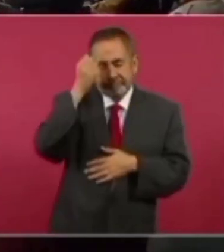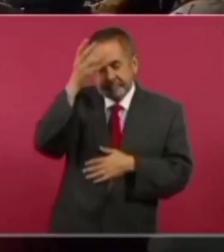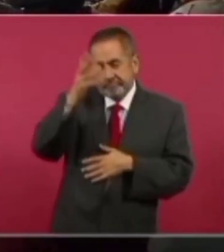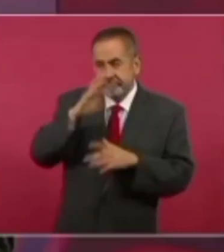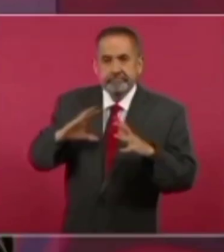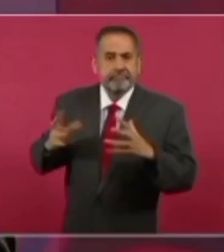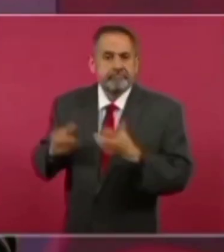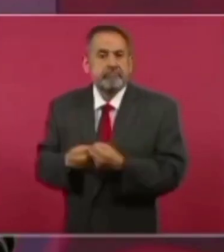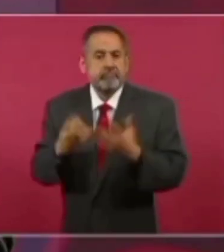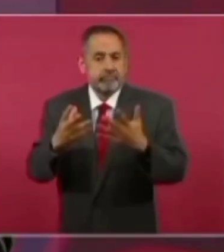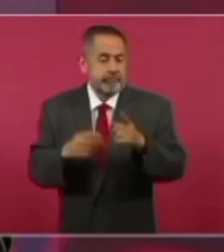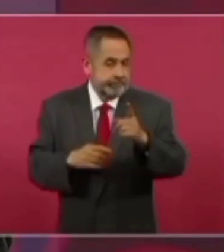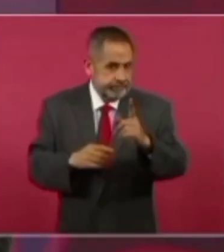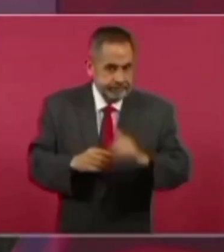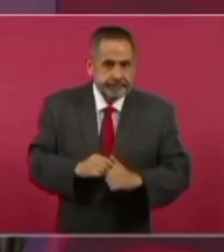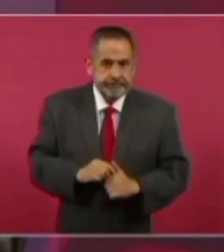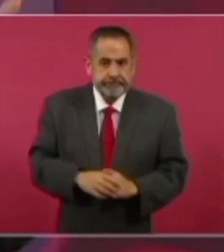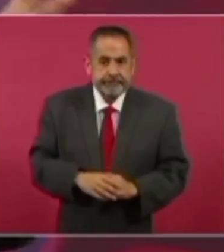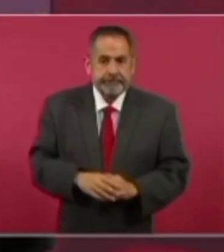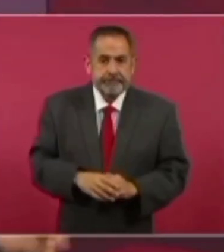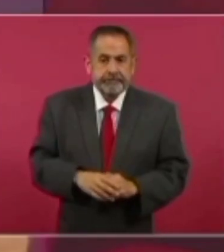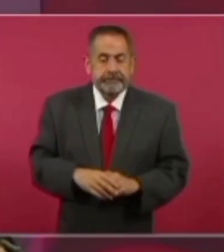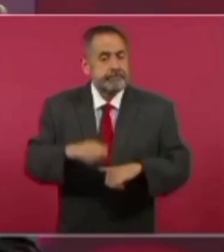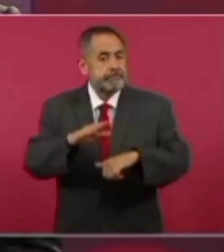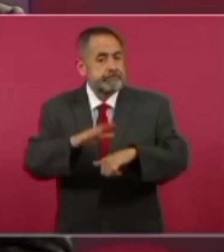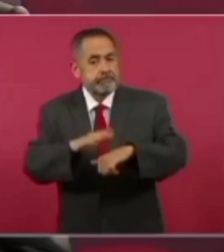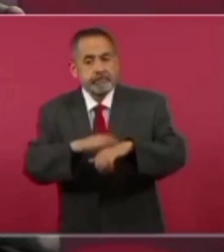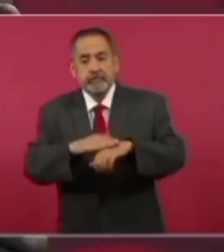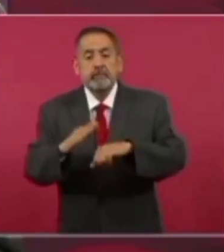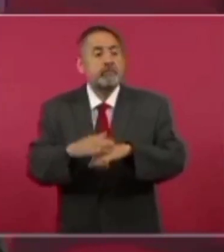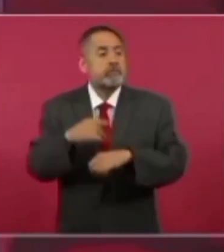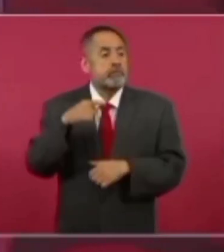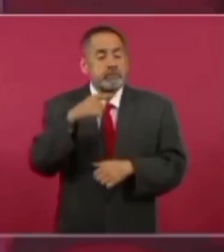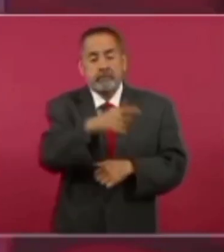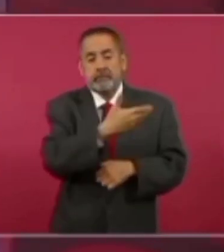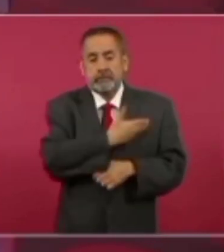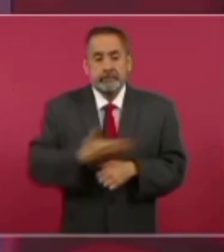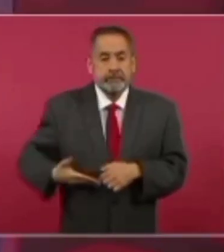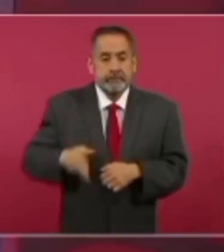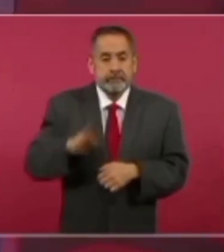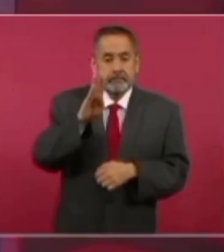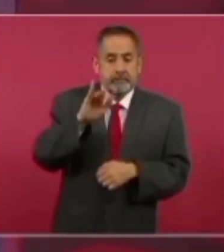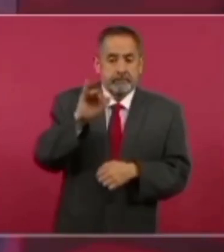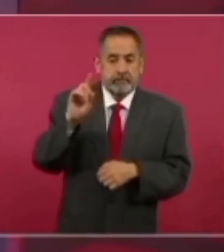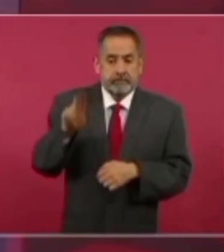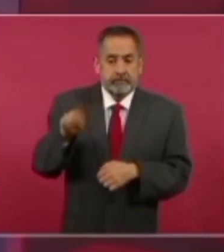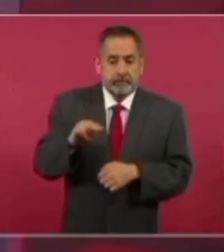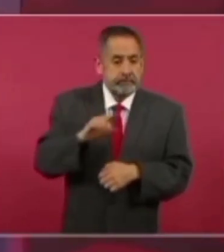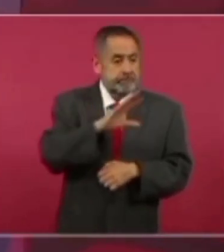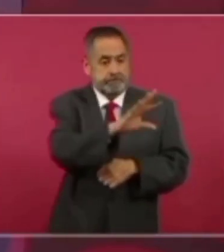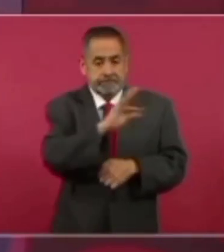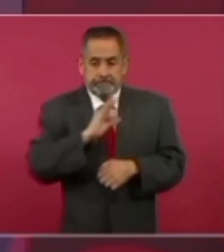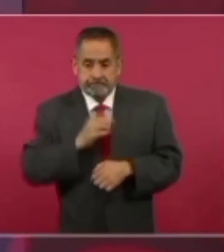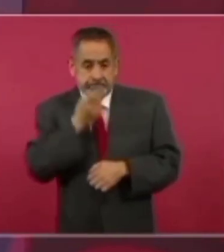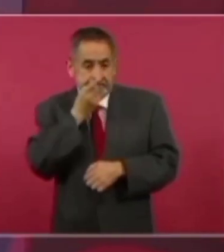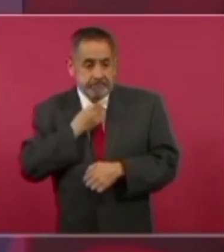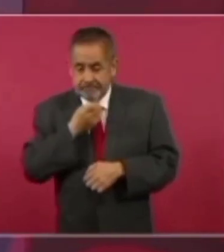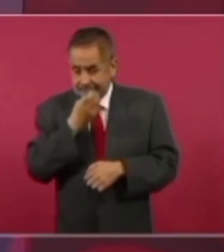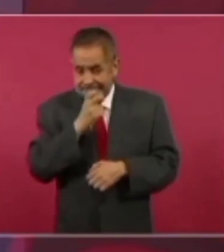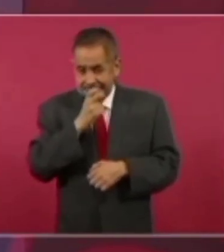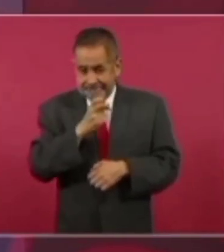cierro el paréntesis, porque el comentario del presidente Biden fue en ese sentido,